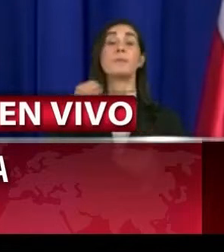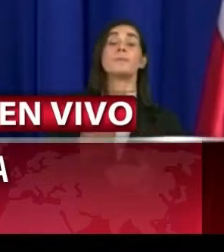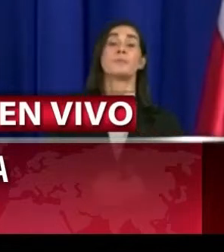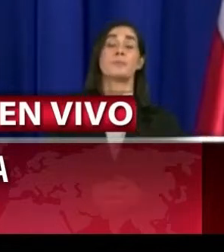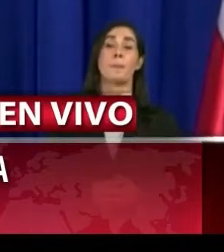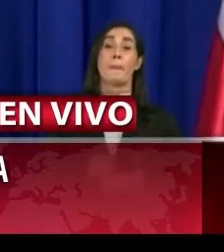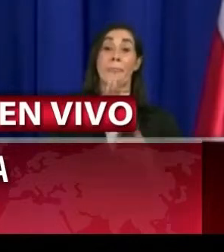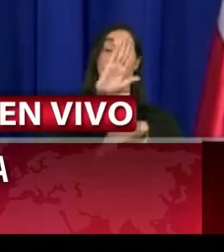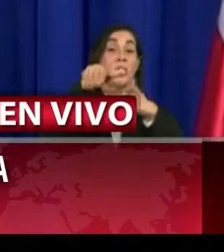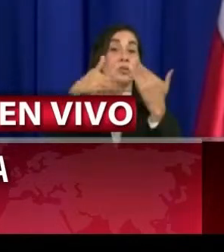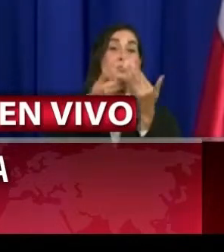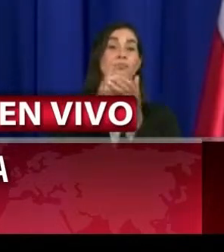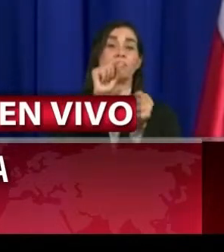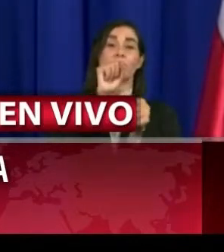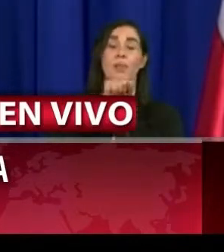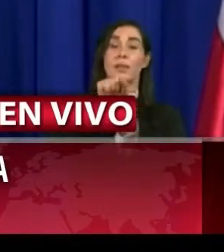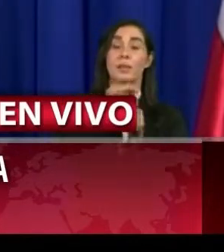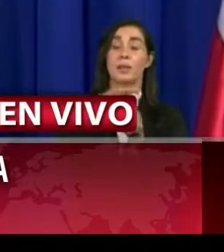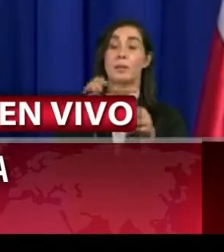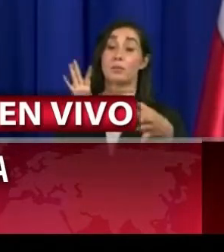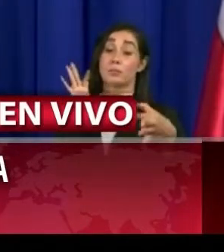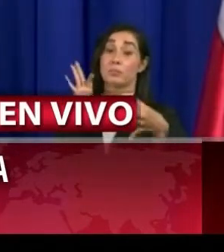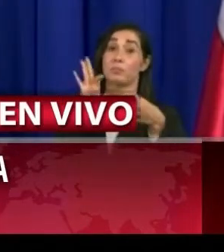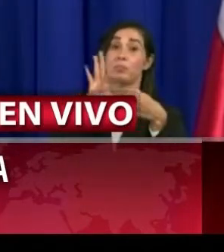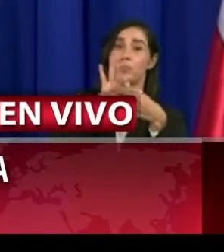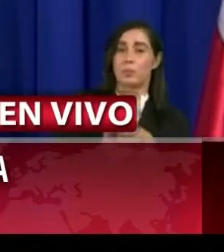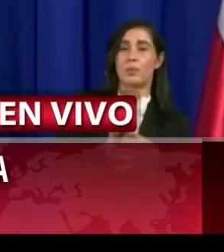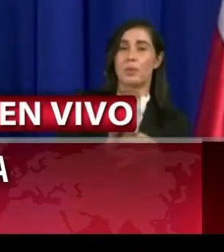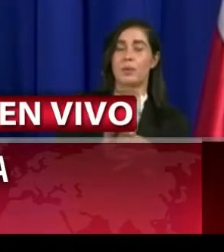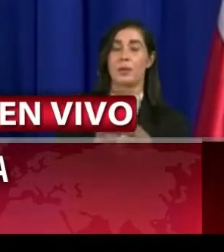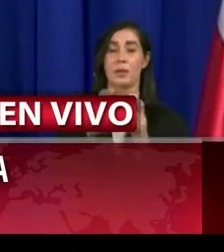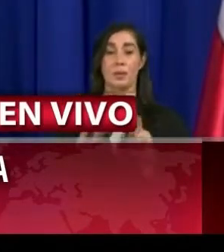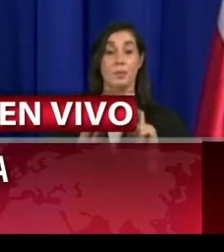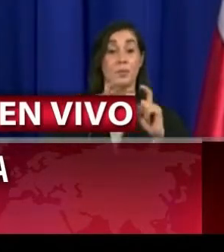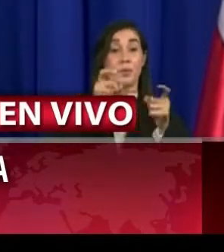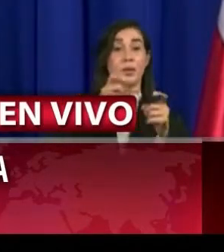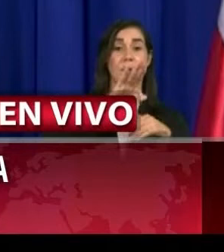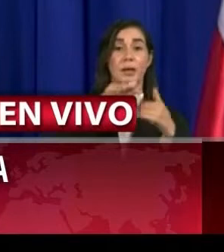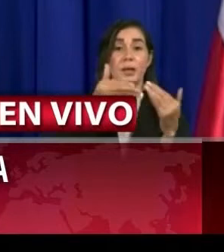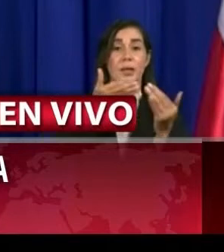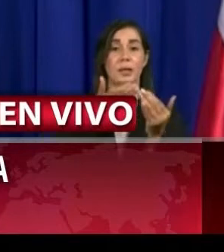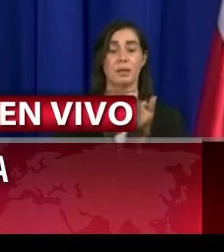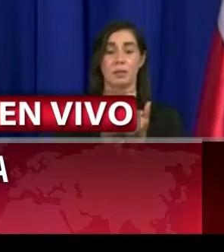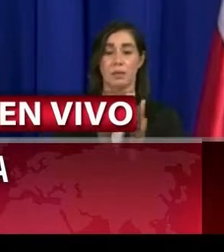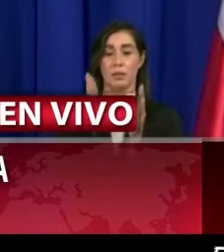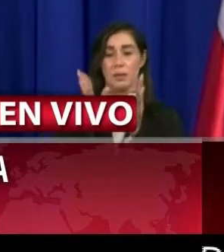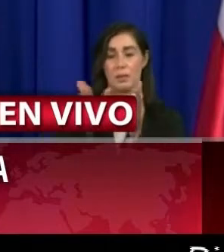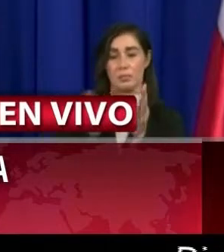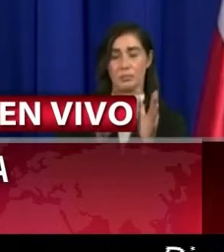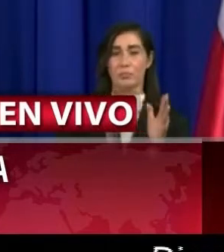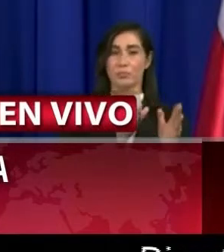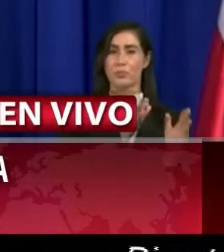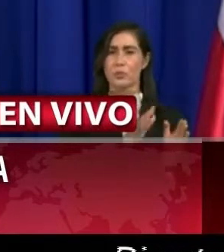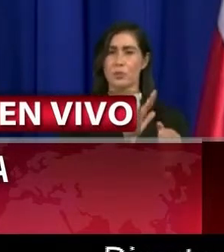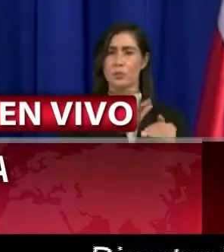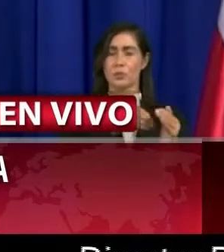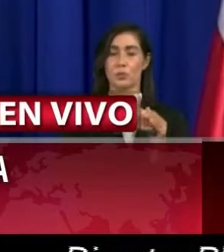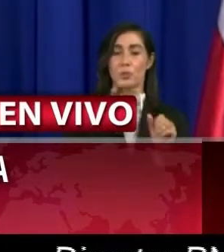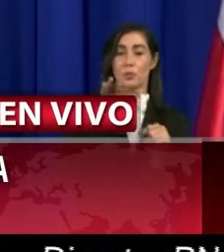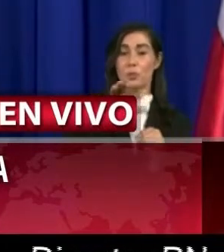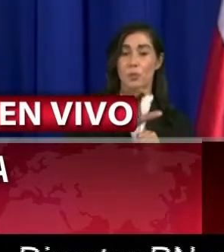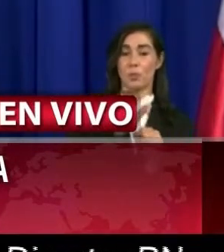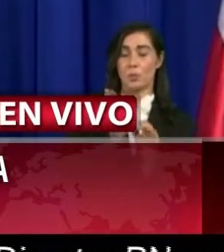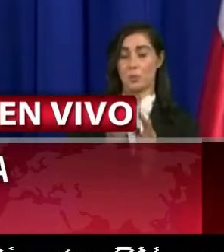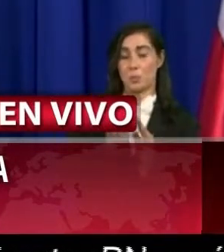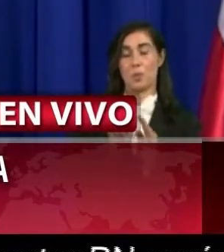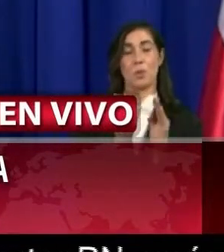Todas estas acciones las hemos coordinado y las hemos estado llevando a cabo en la mayoría de los casos, en